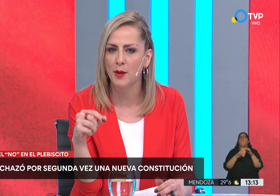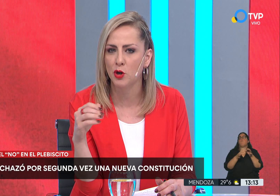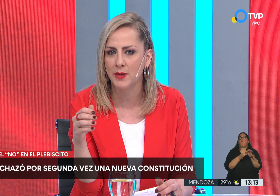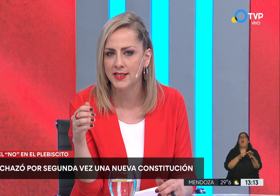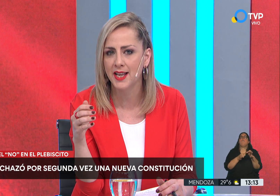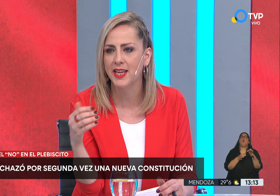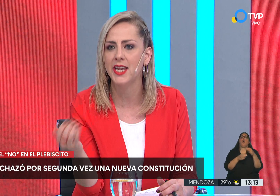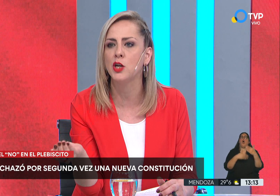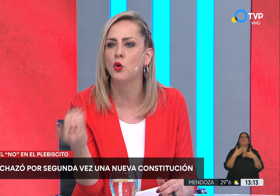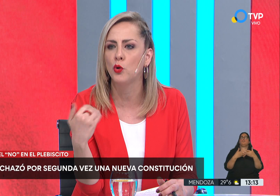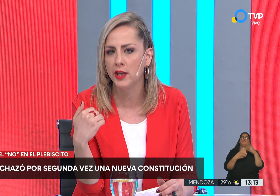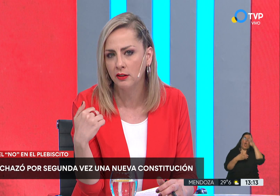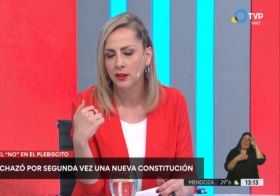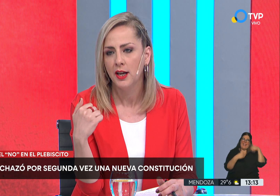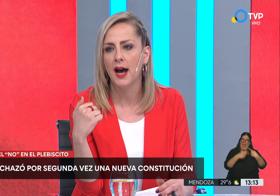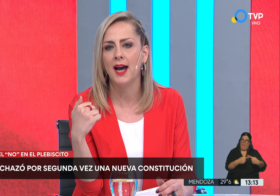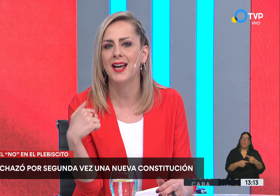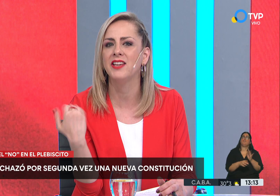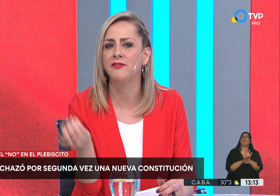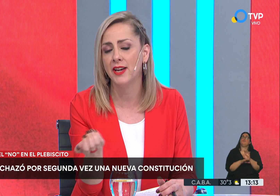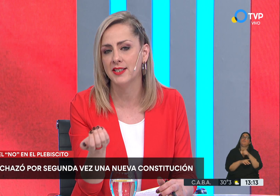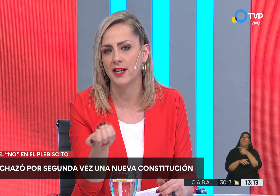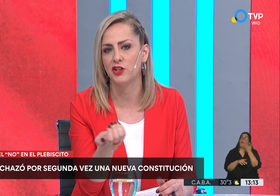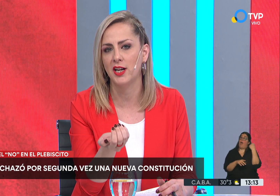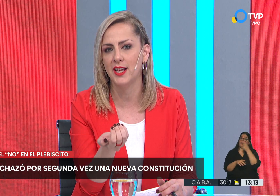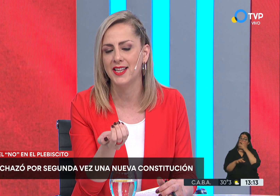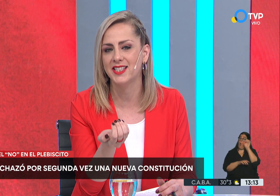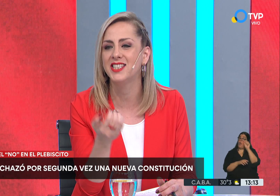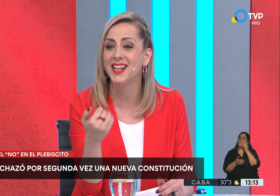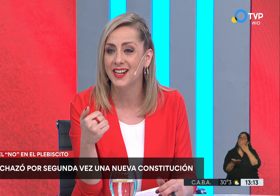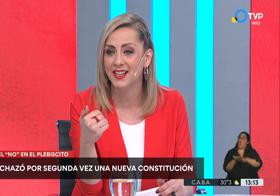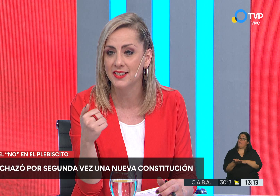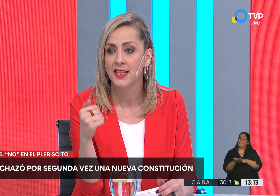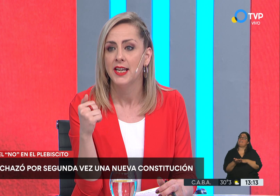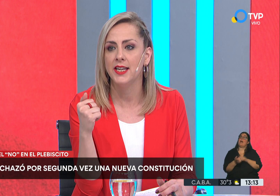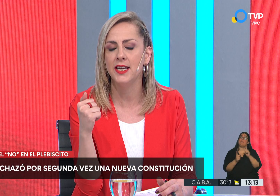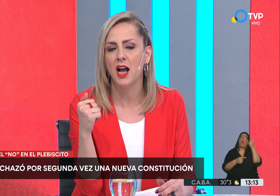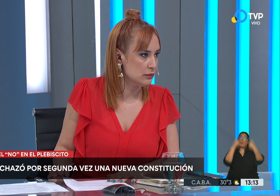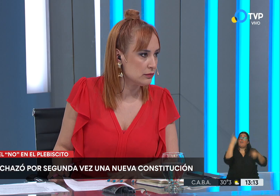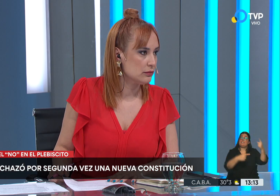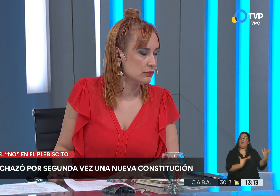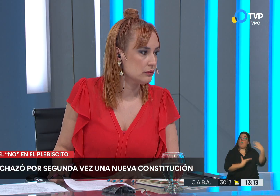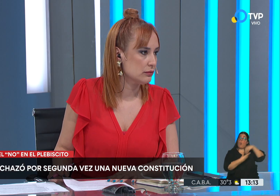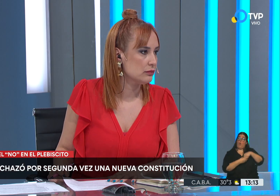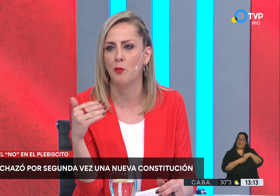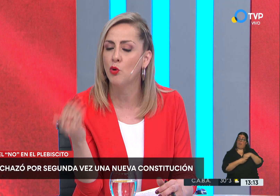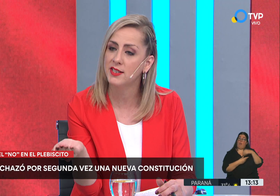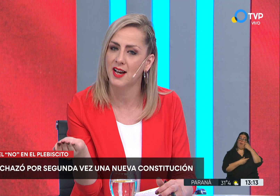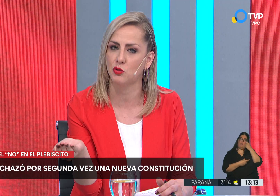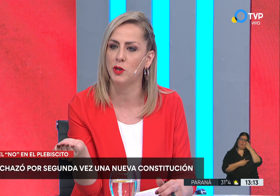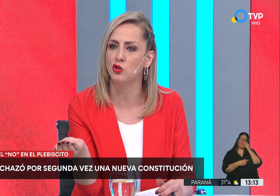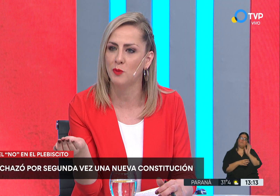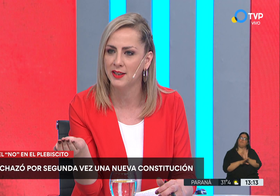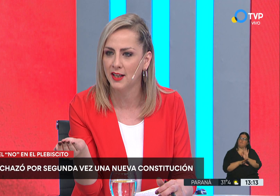llegó con una promesa de incluir a las diversas nacionalidades chilenas y al mismo tiempo,